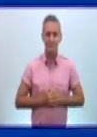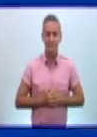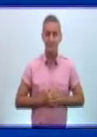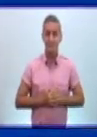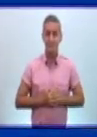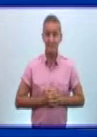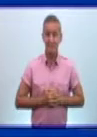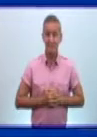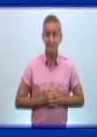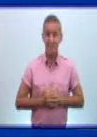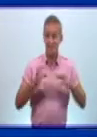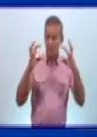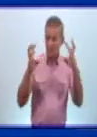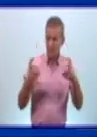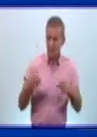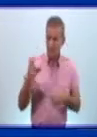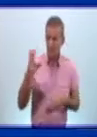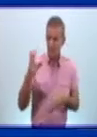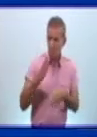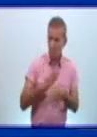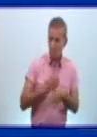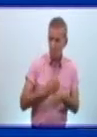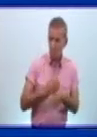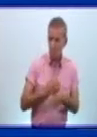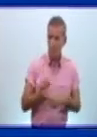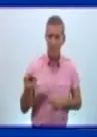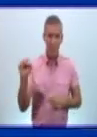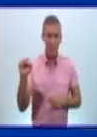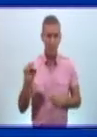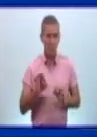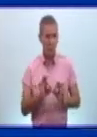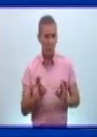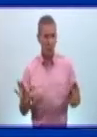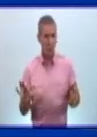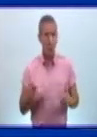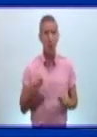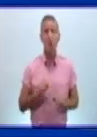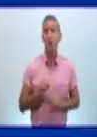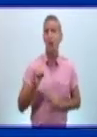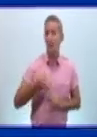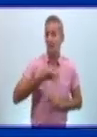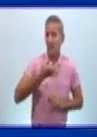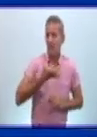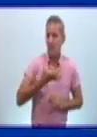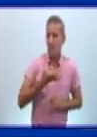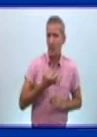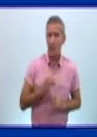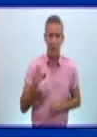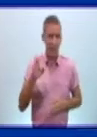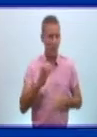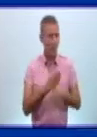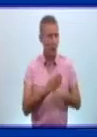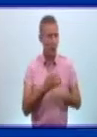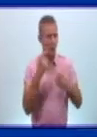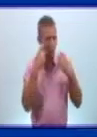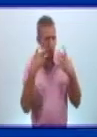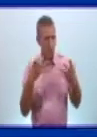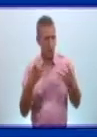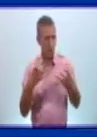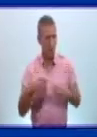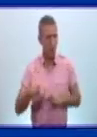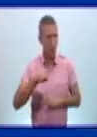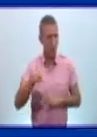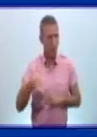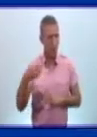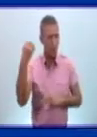Entonces, resumiendo el concepto de sustancia pura, que como les dije al inicio de la clase es un concepto fundamental que ustedes deben dominar en esta parte